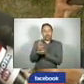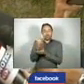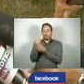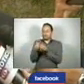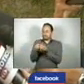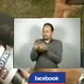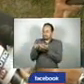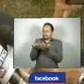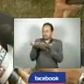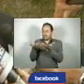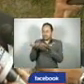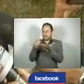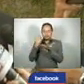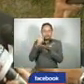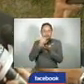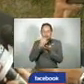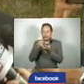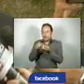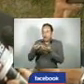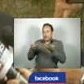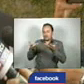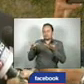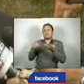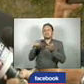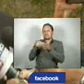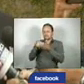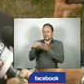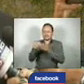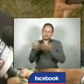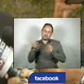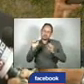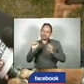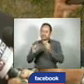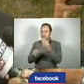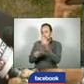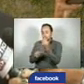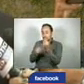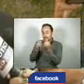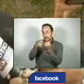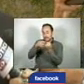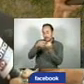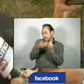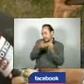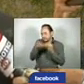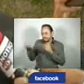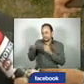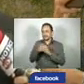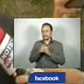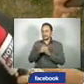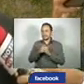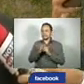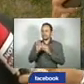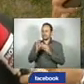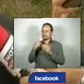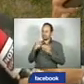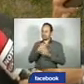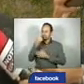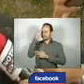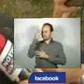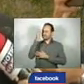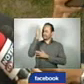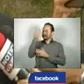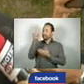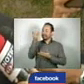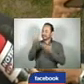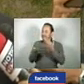puede iniciar del 14 de diciembre en adelante, aunque las proyecciones son de que se darían la